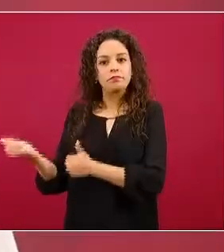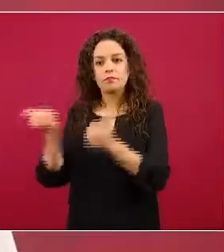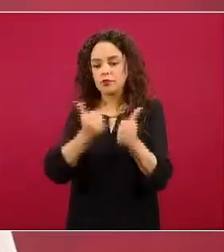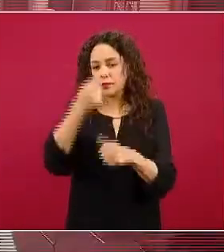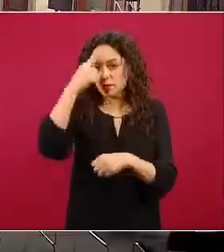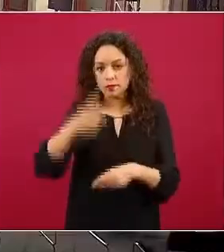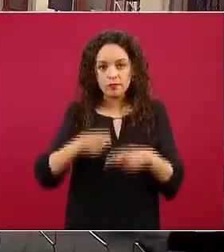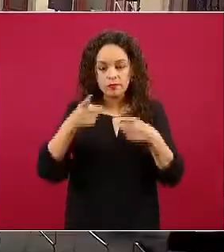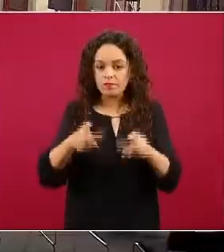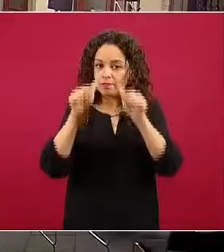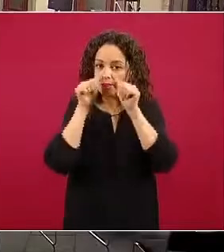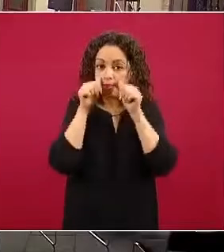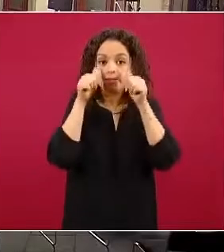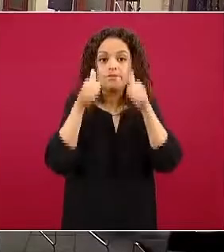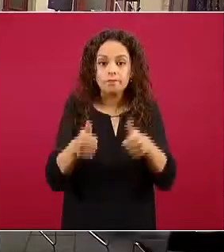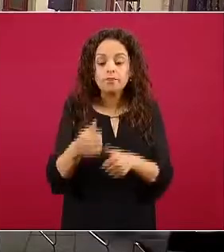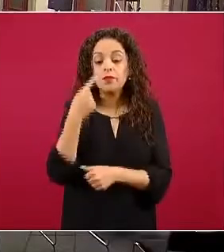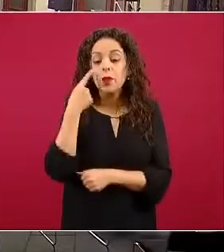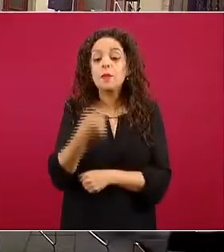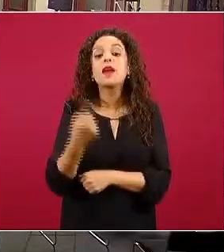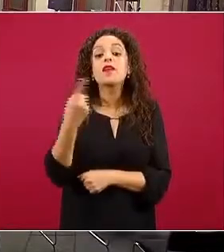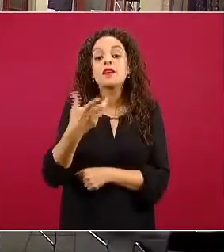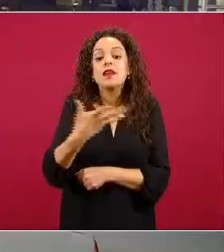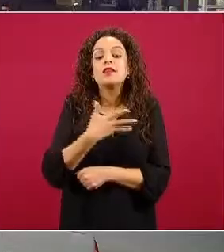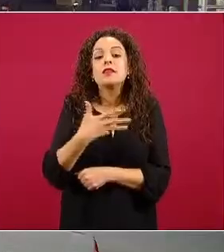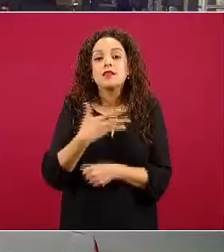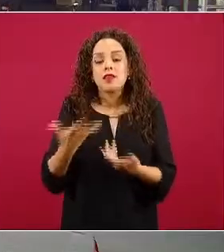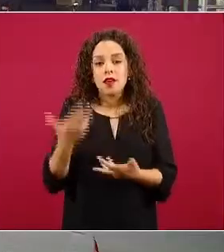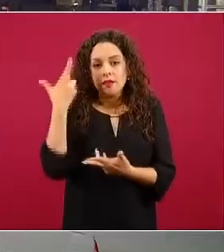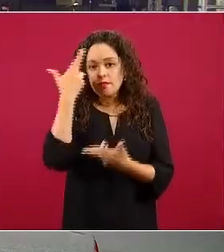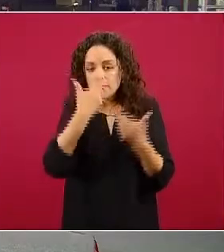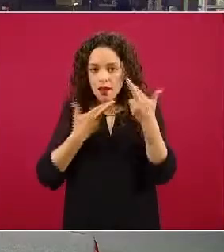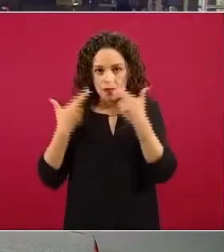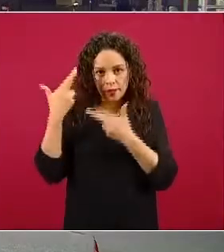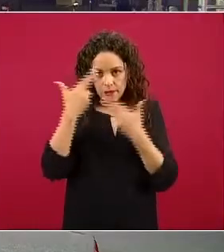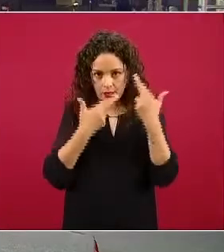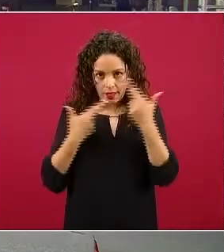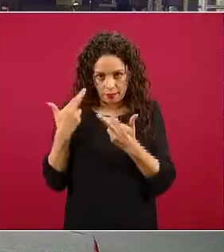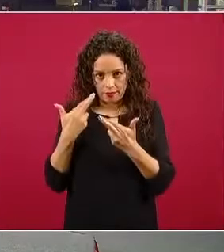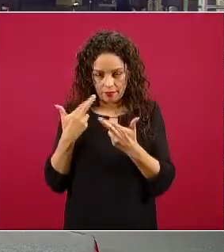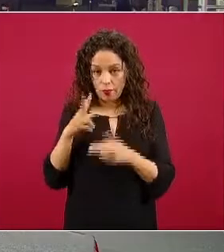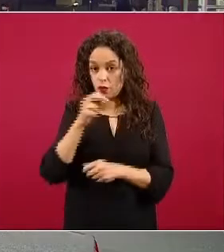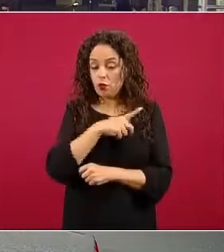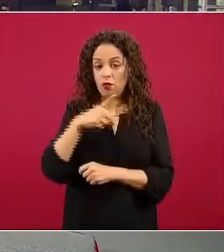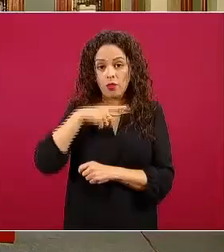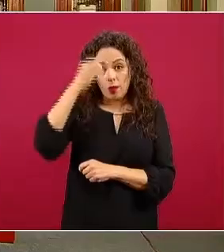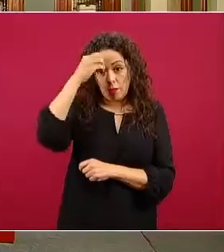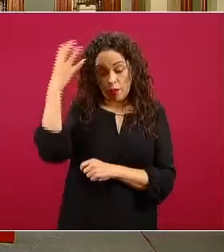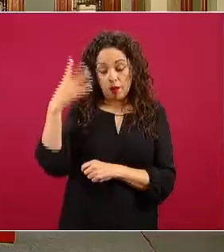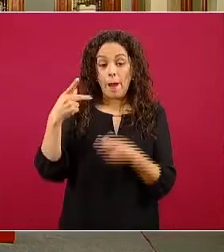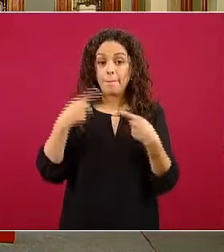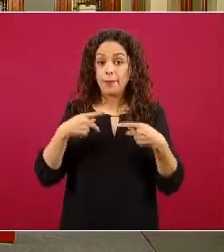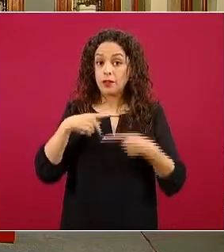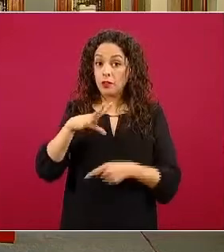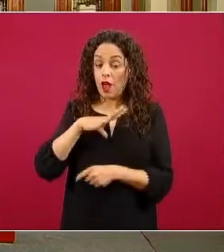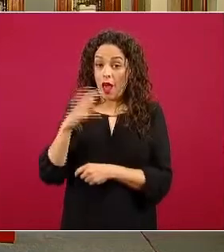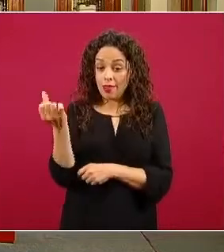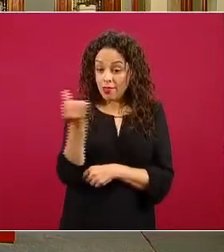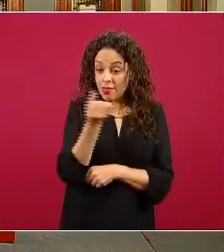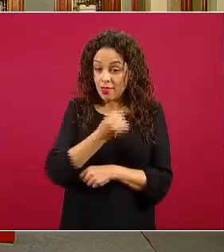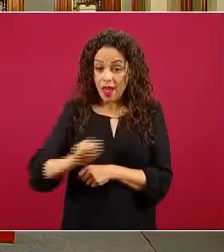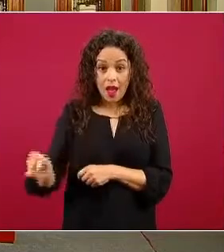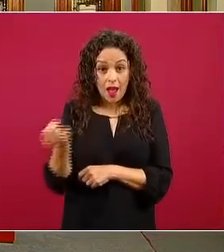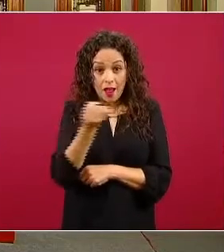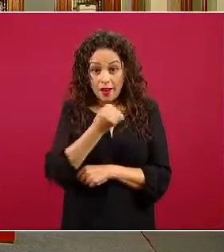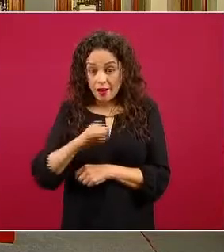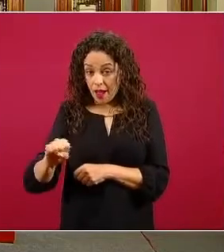atención a su cuadro. Hay que recordar que las personas que presentan diarrea en general,